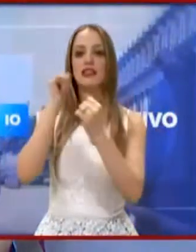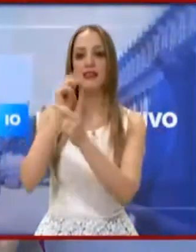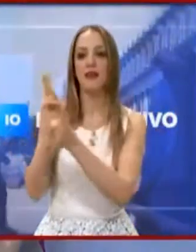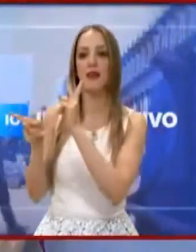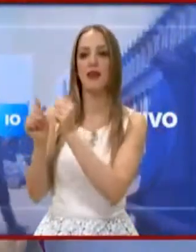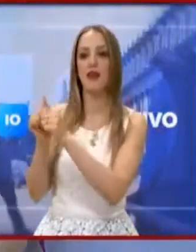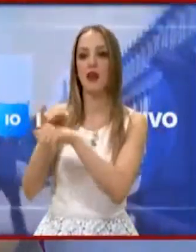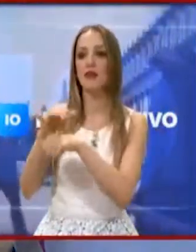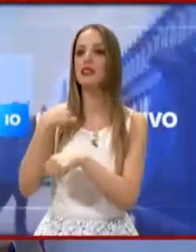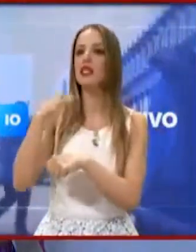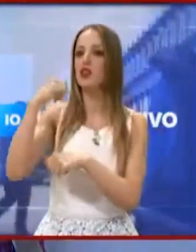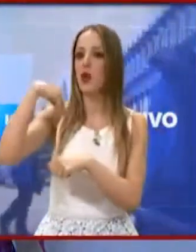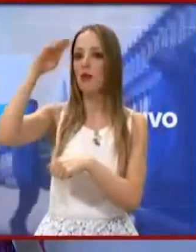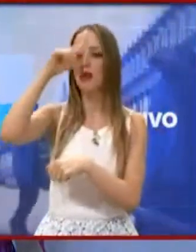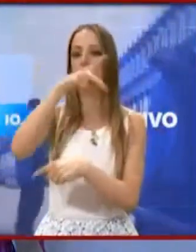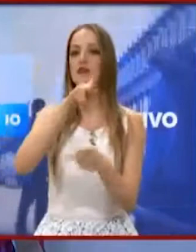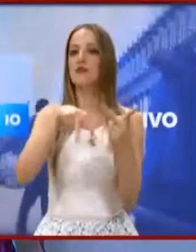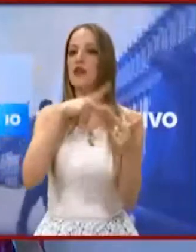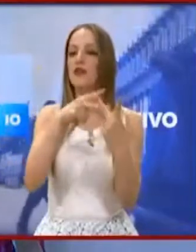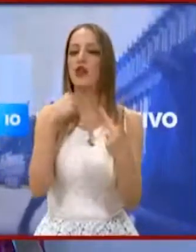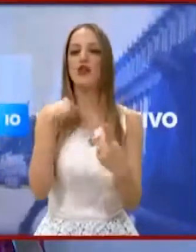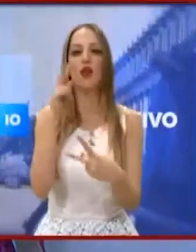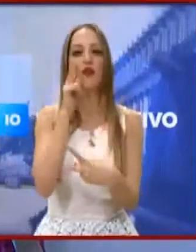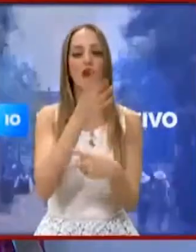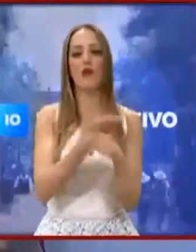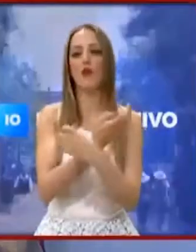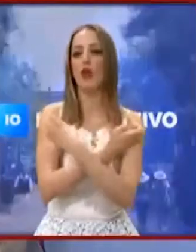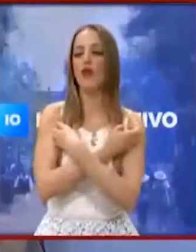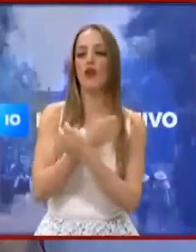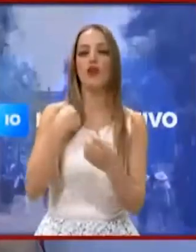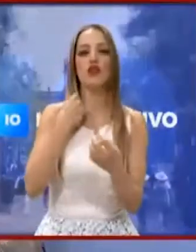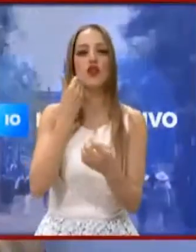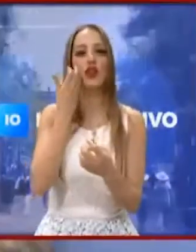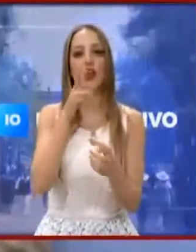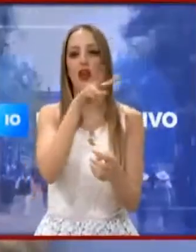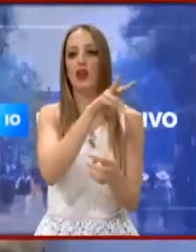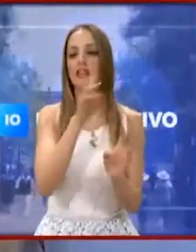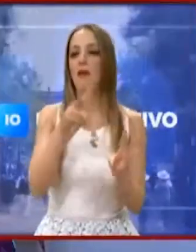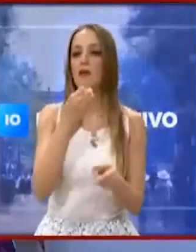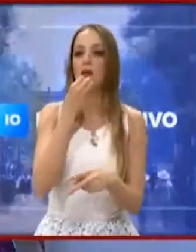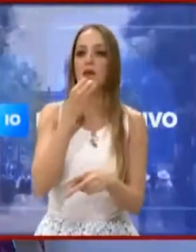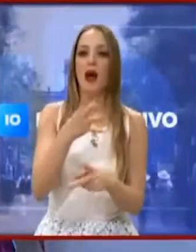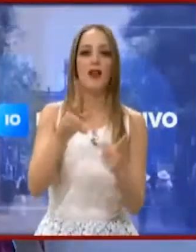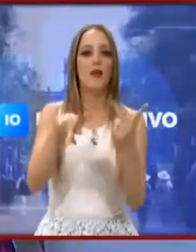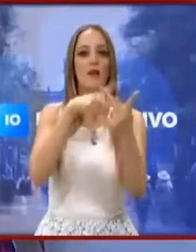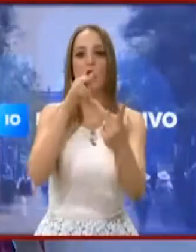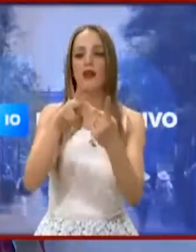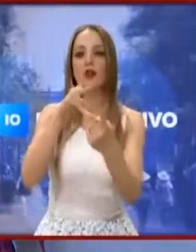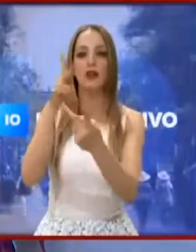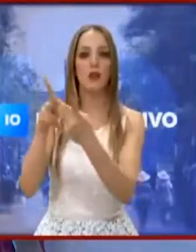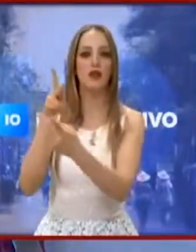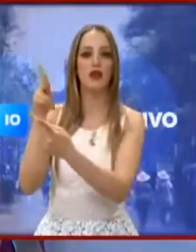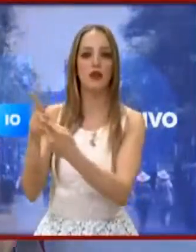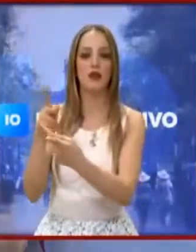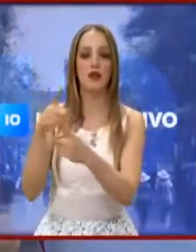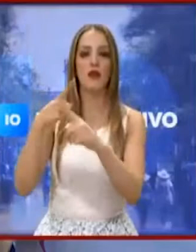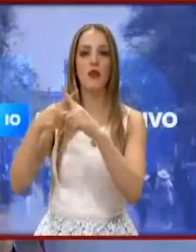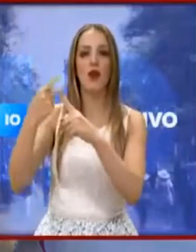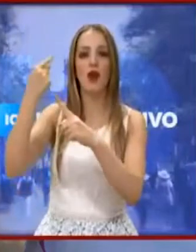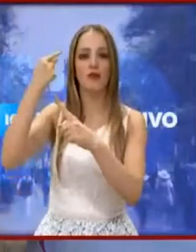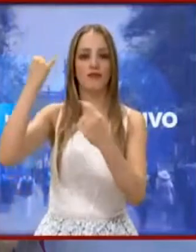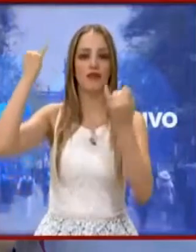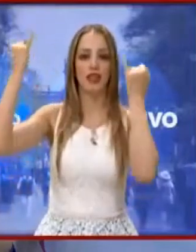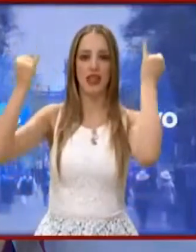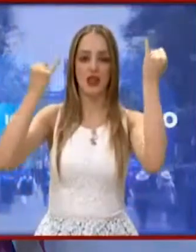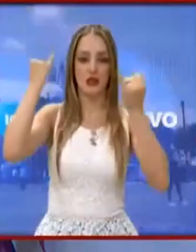que puede ser así, o yo le visualizo como que puede llegar a ser como yo quisiera, simplemente porque tiene una ilusión. Entonces, lo